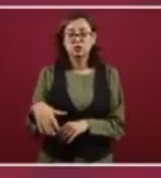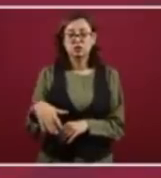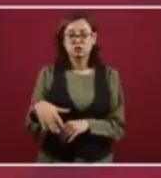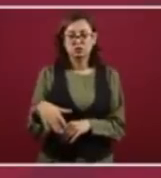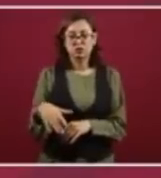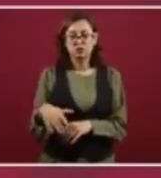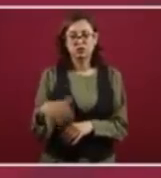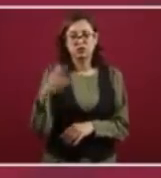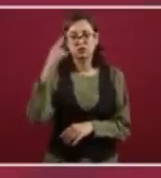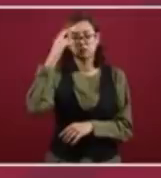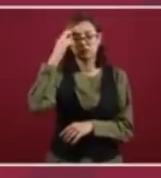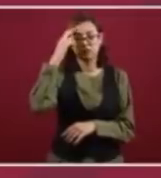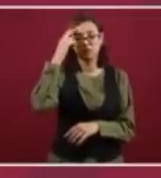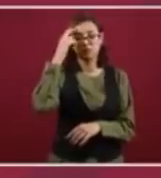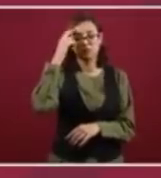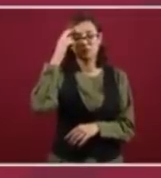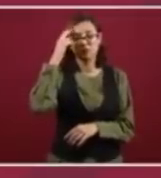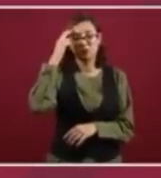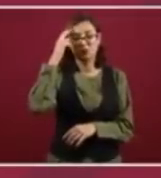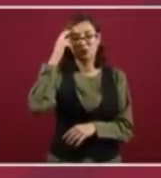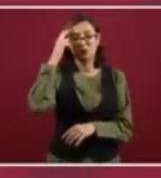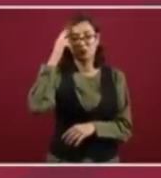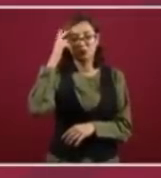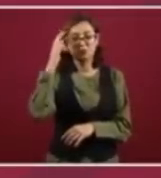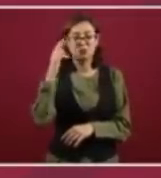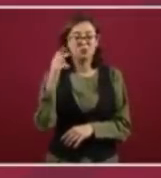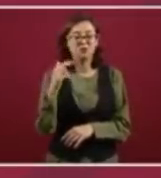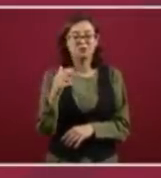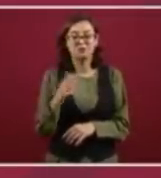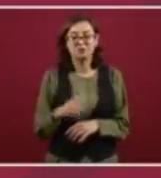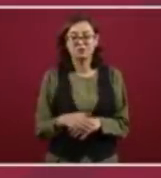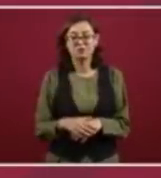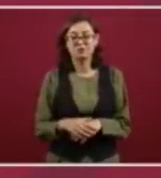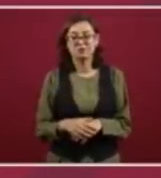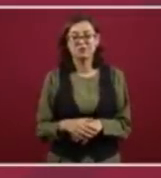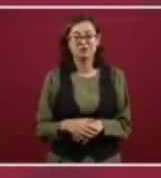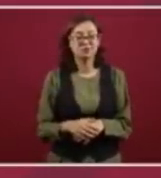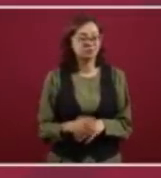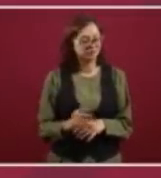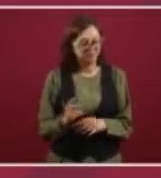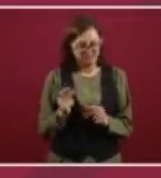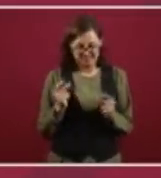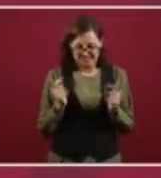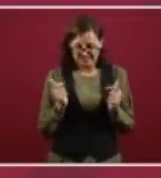manda Porfirio Díaz, que era muy bueno para ese tipo de acciones,